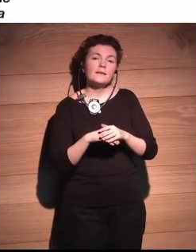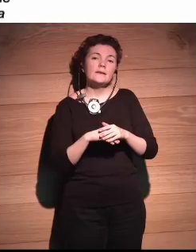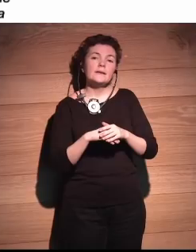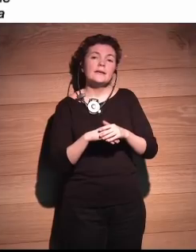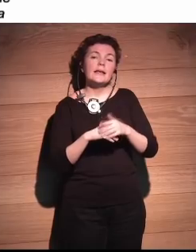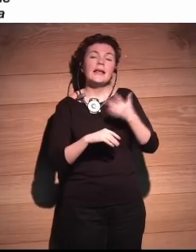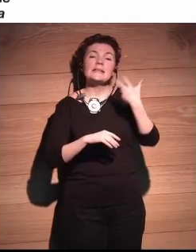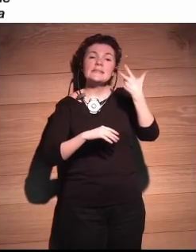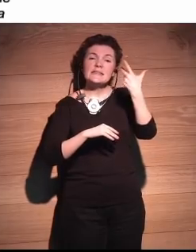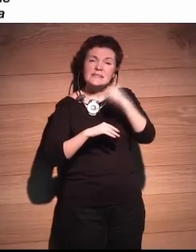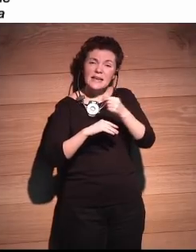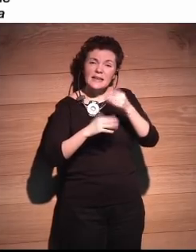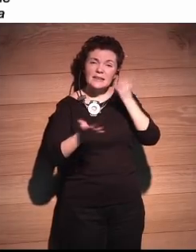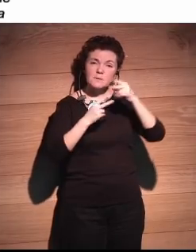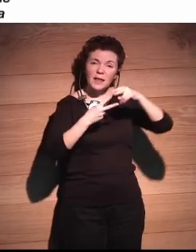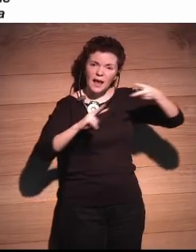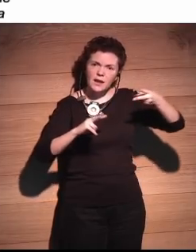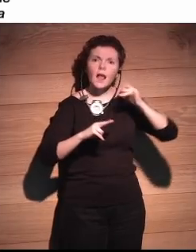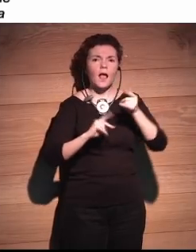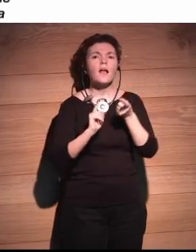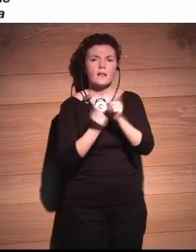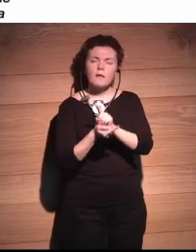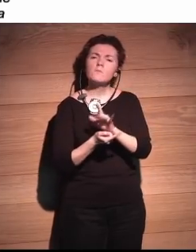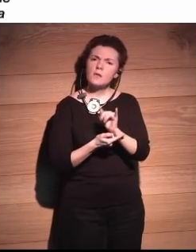inyecta la terapia génica, y hay cambios aquí.